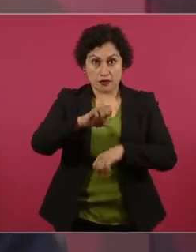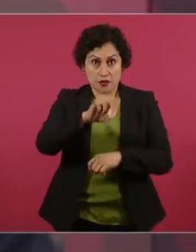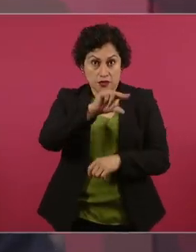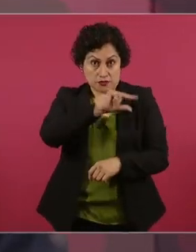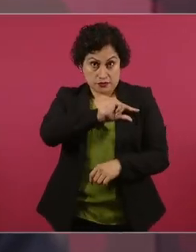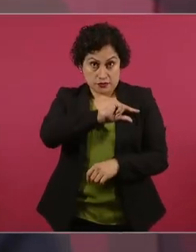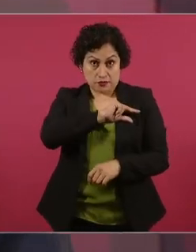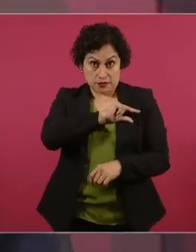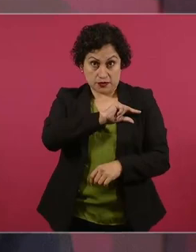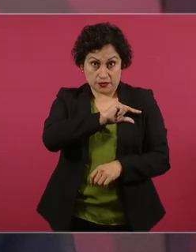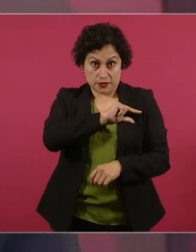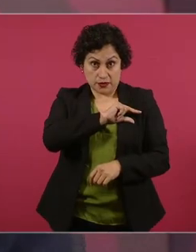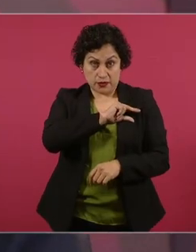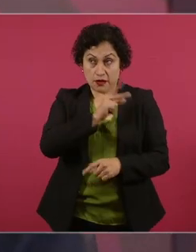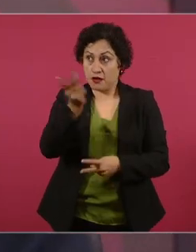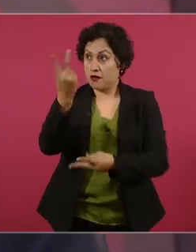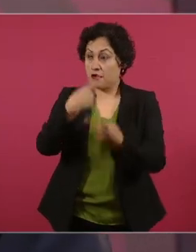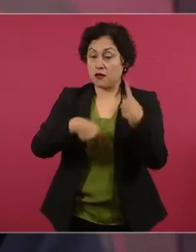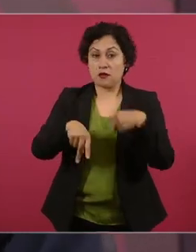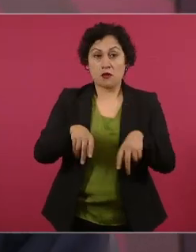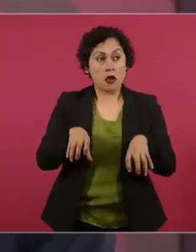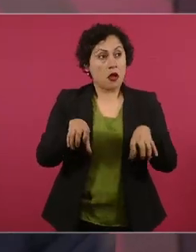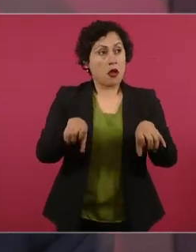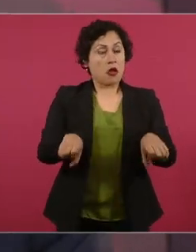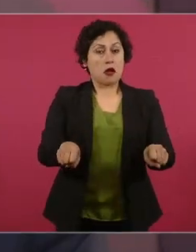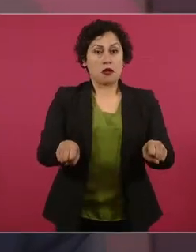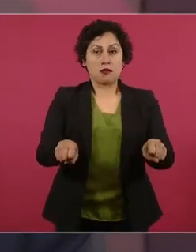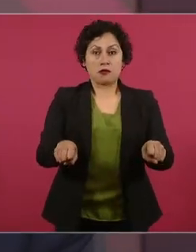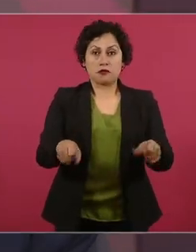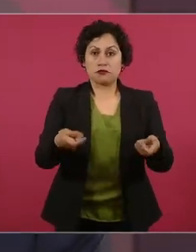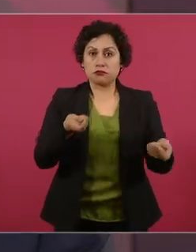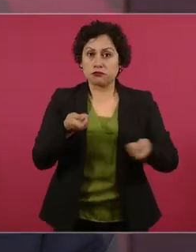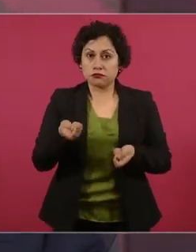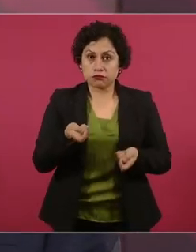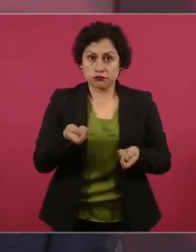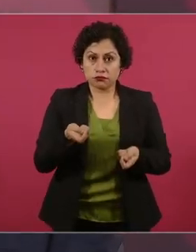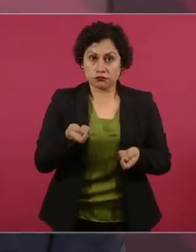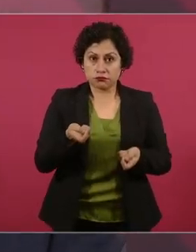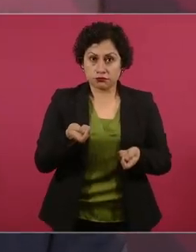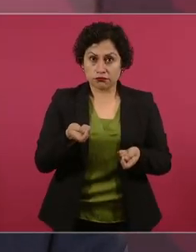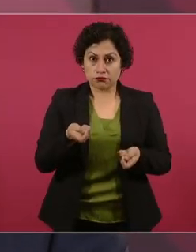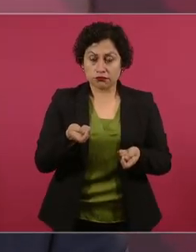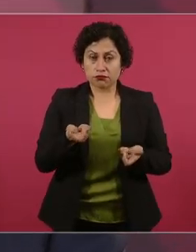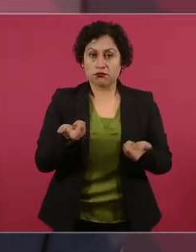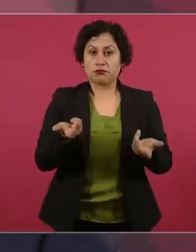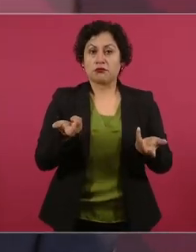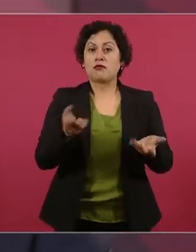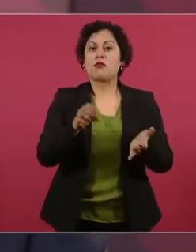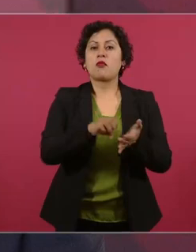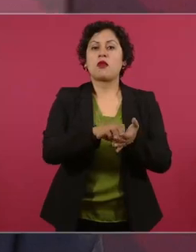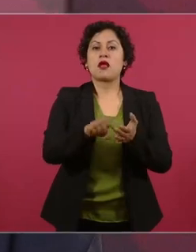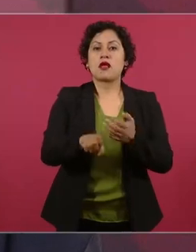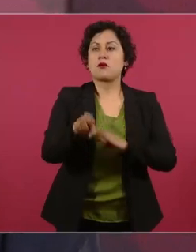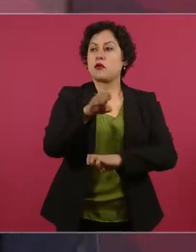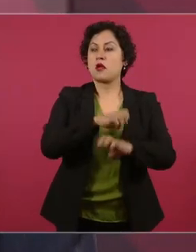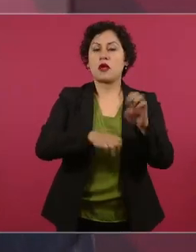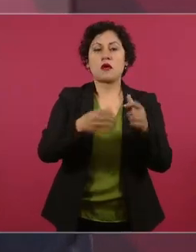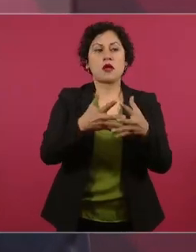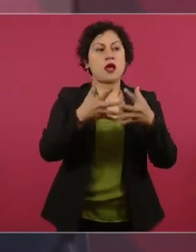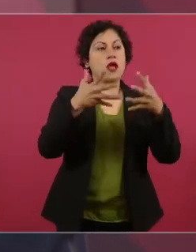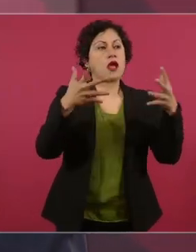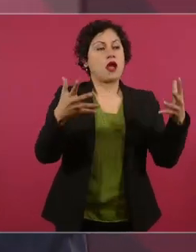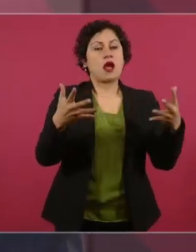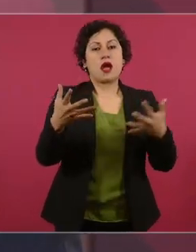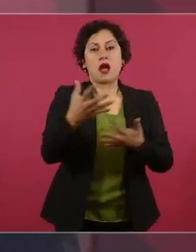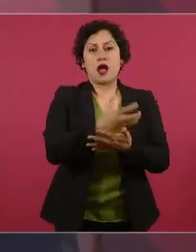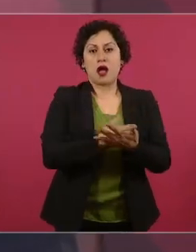las que dominen, las que tengan como llaverito